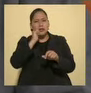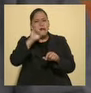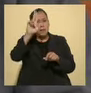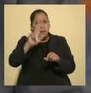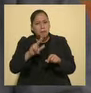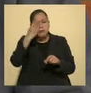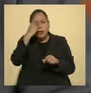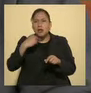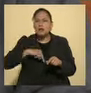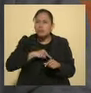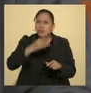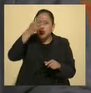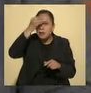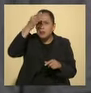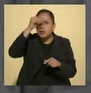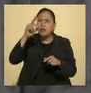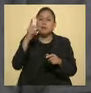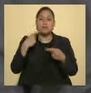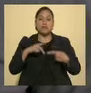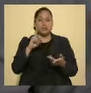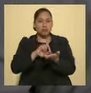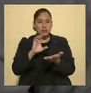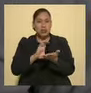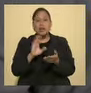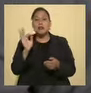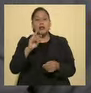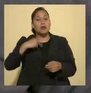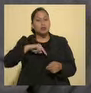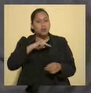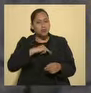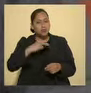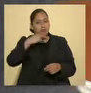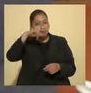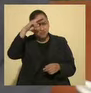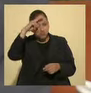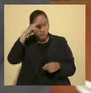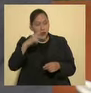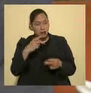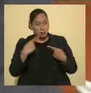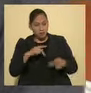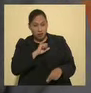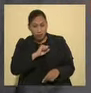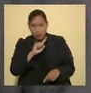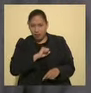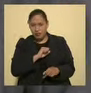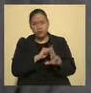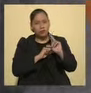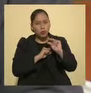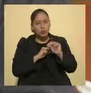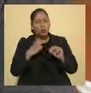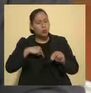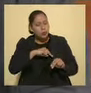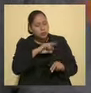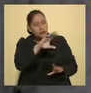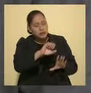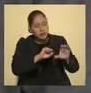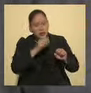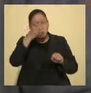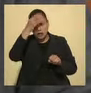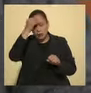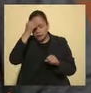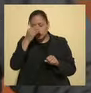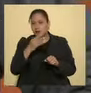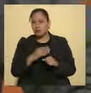para enterarnos, porque a veces no somos conscientes por ignorancia. No es que seamos malas personas, lo que queremos es justamente eso,